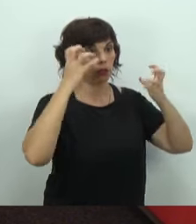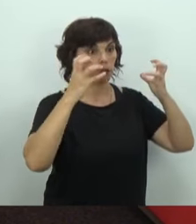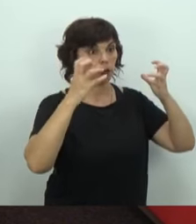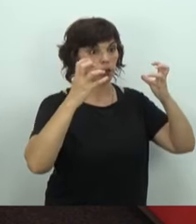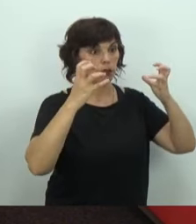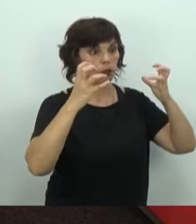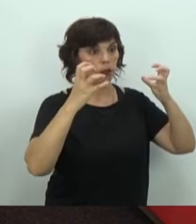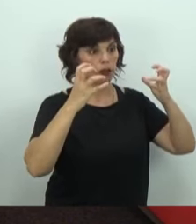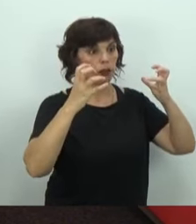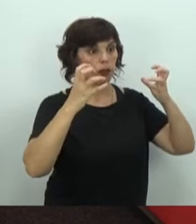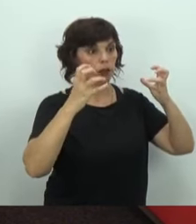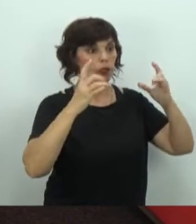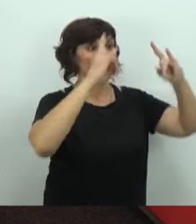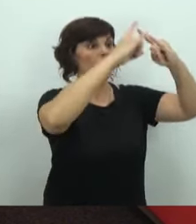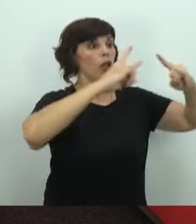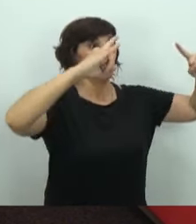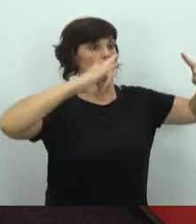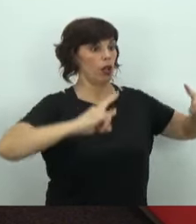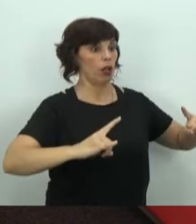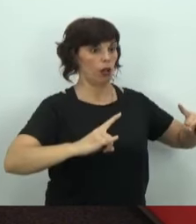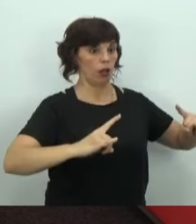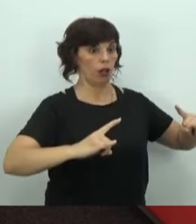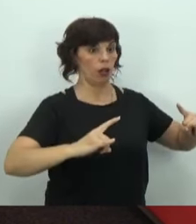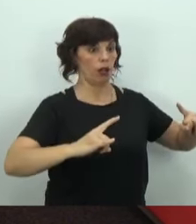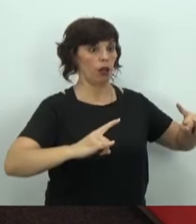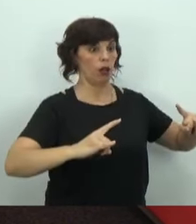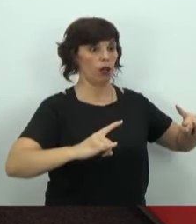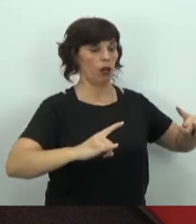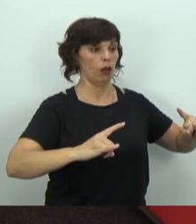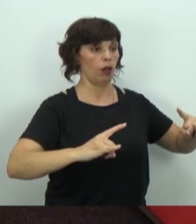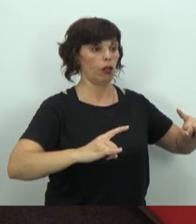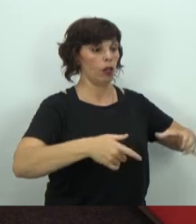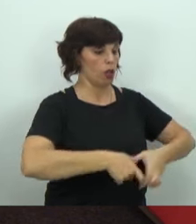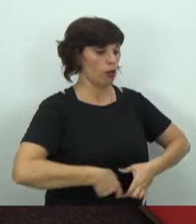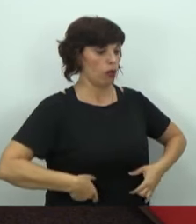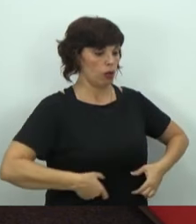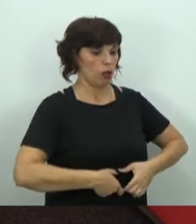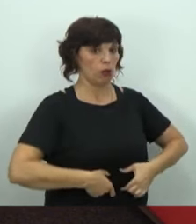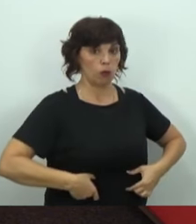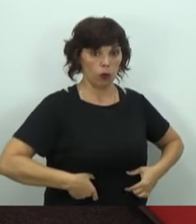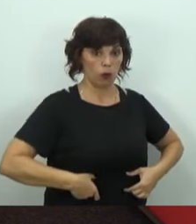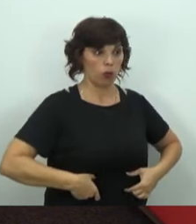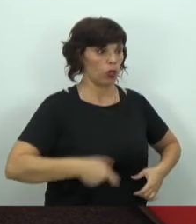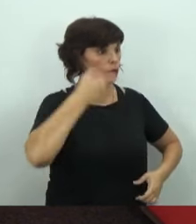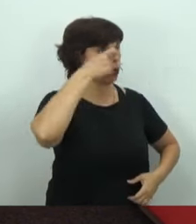sobre toda la carpa, la tienda, el libro, los sumos sacerdotes, sobre todo el